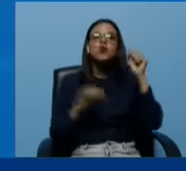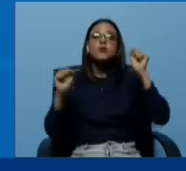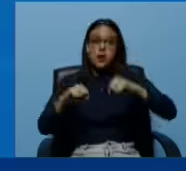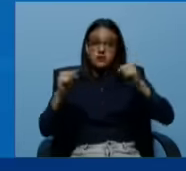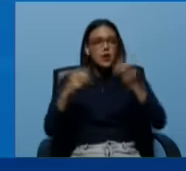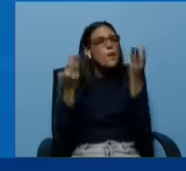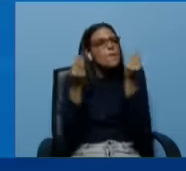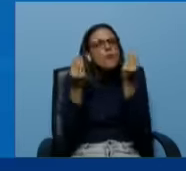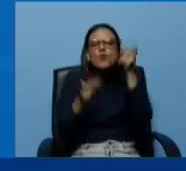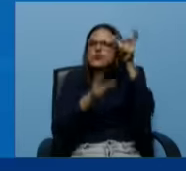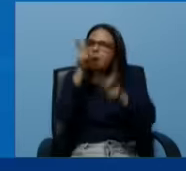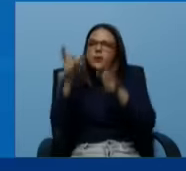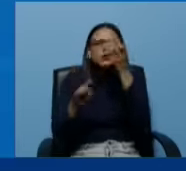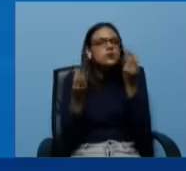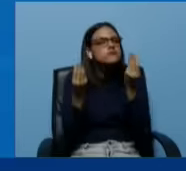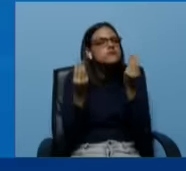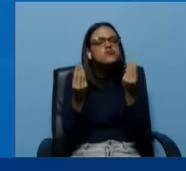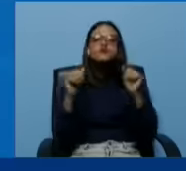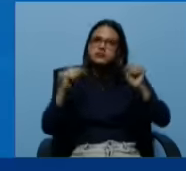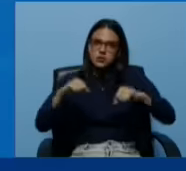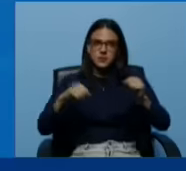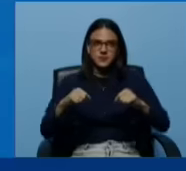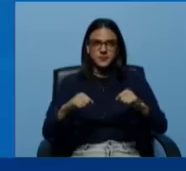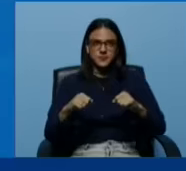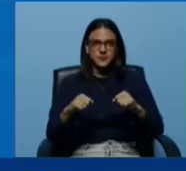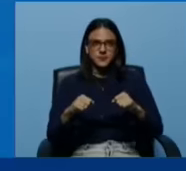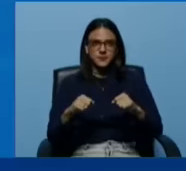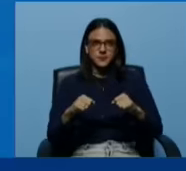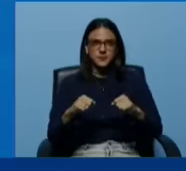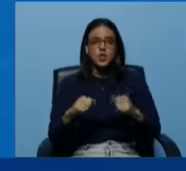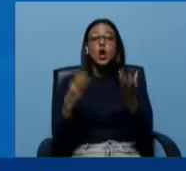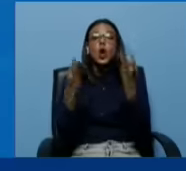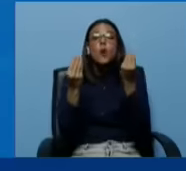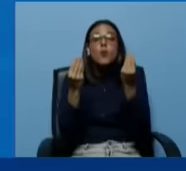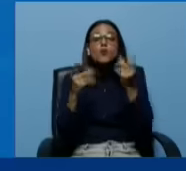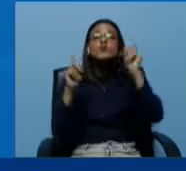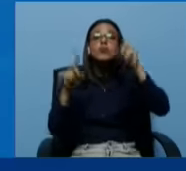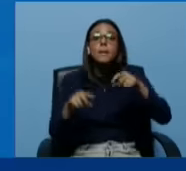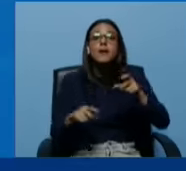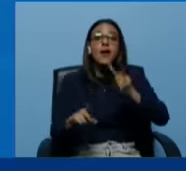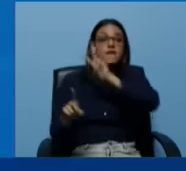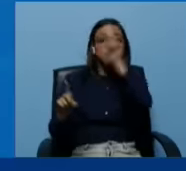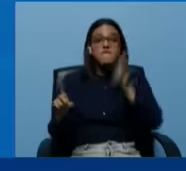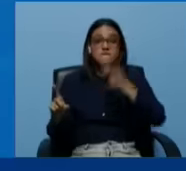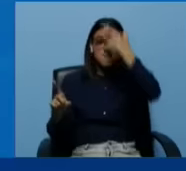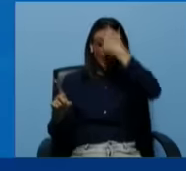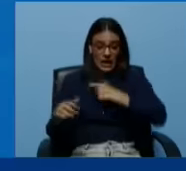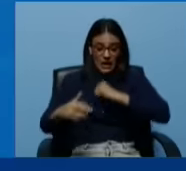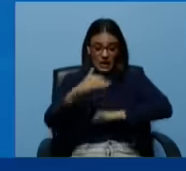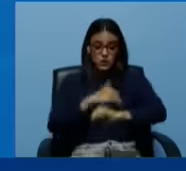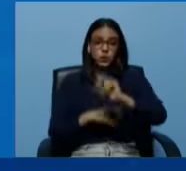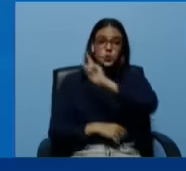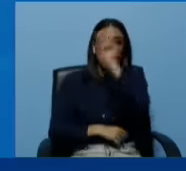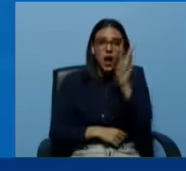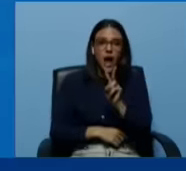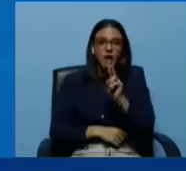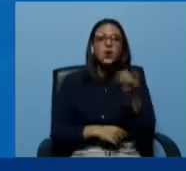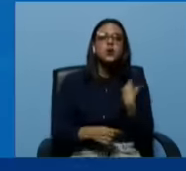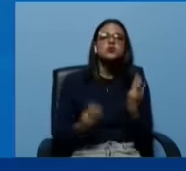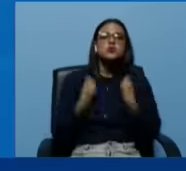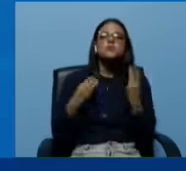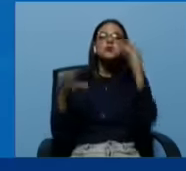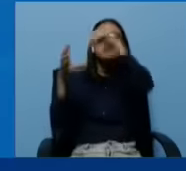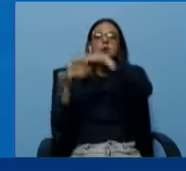Mucha gente en Colombia. Y hay muchos venezolanos en Colombia que aman su patria y aman la paz de